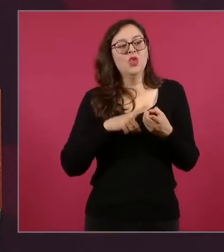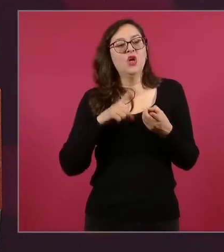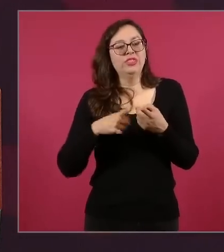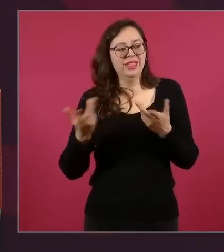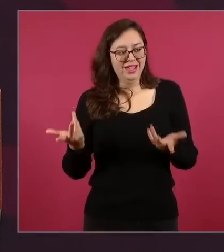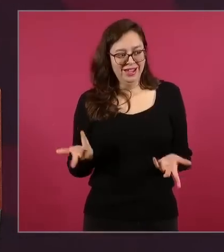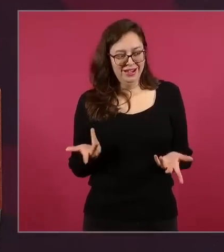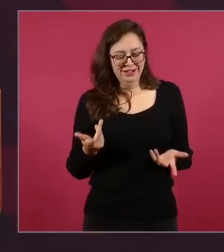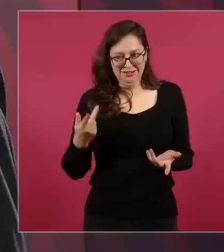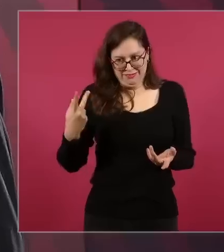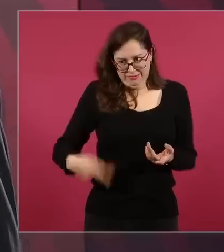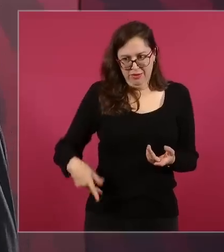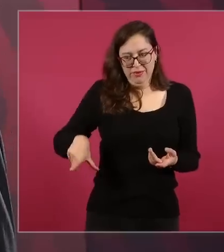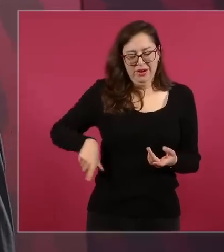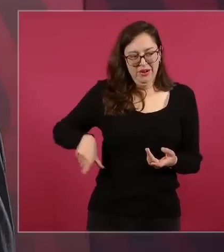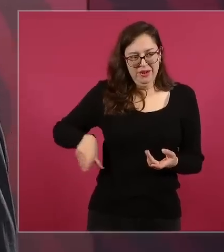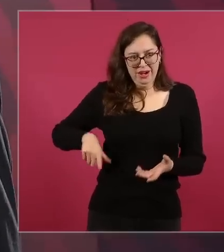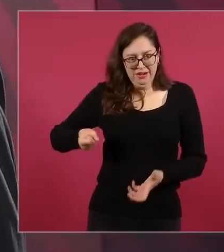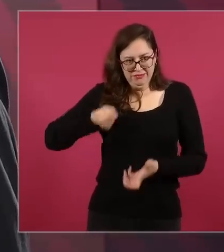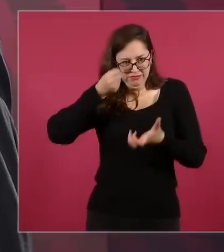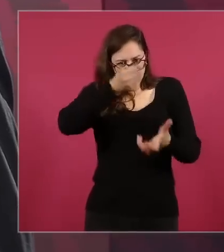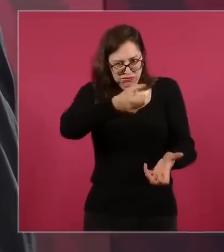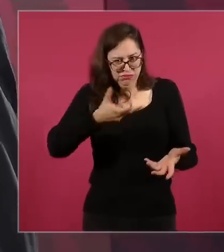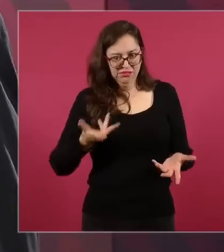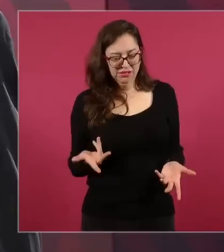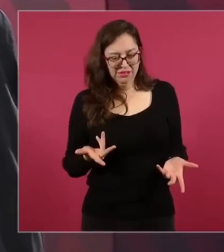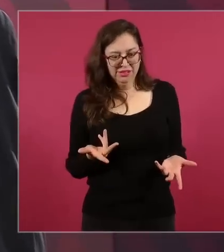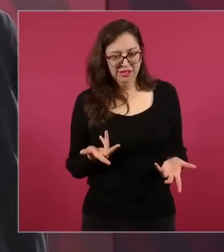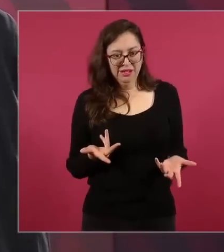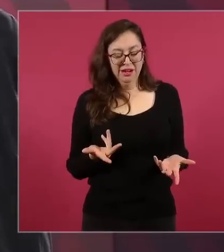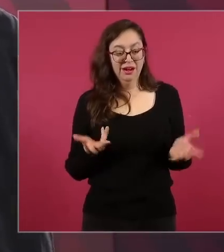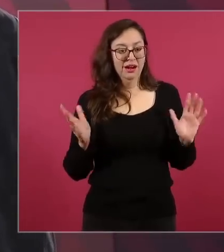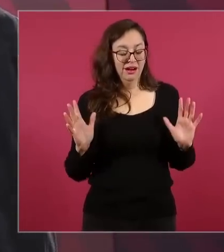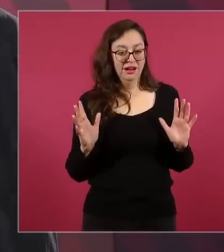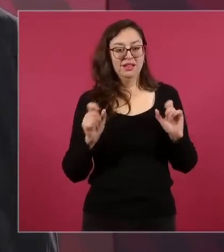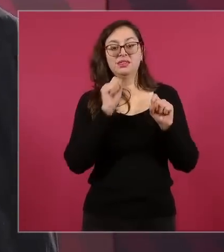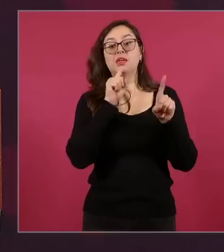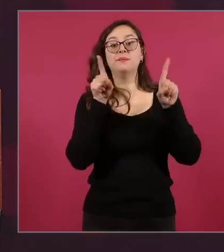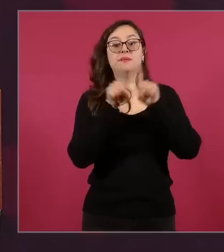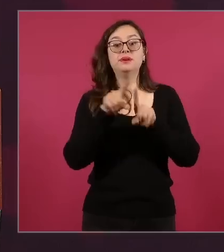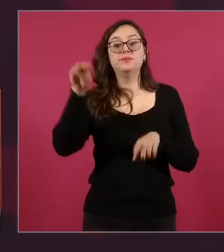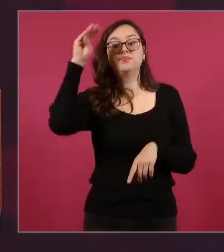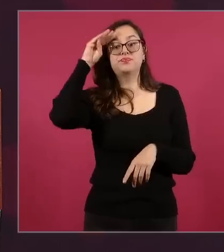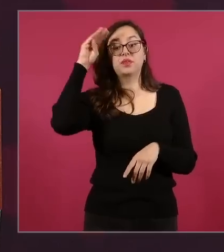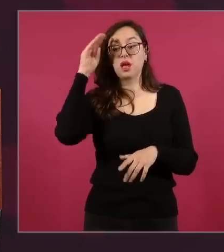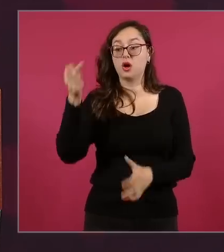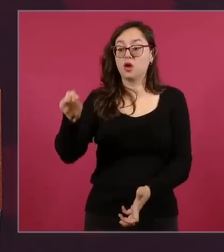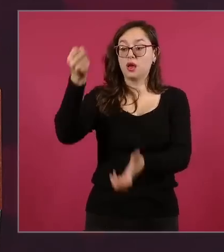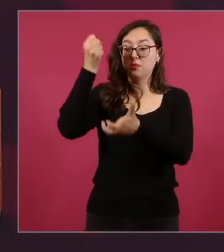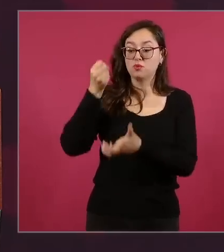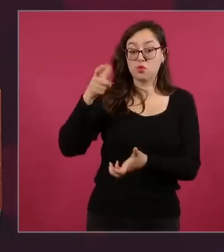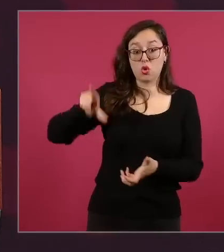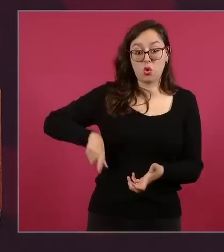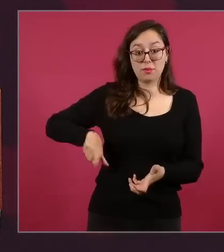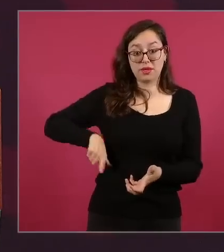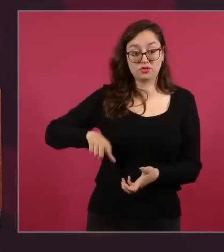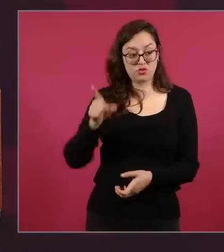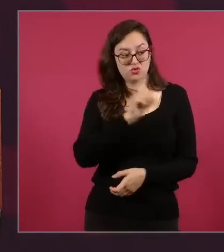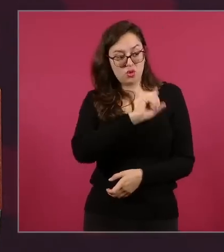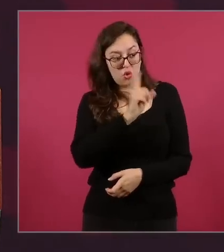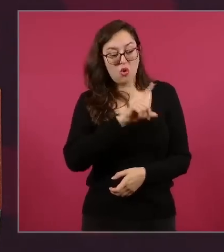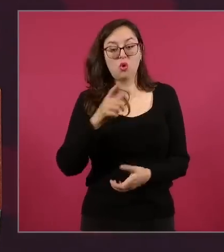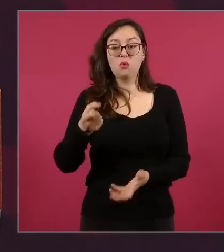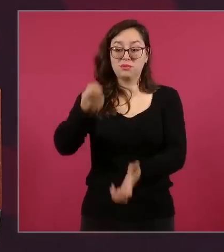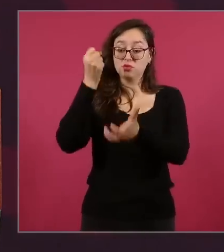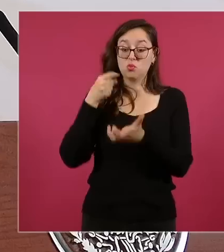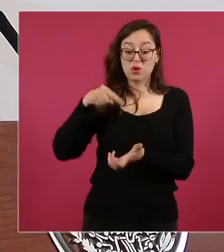era de que el presupuesto era del gobierno. No, el presupuesto no es del gobierno, el presupuesto es del